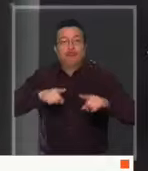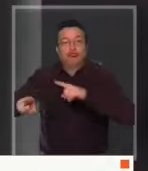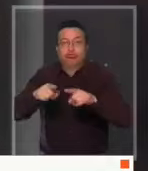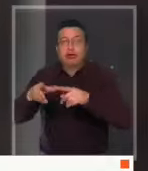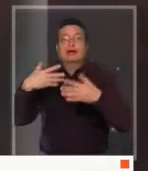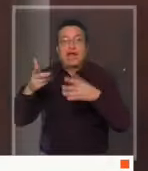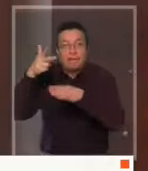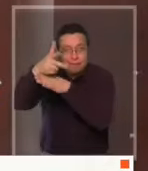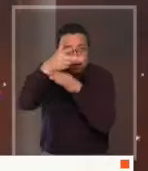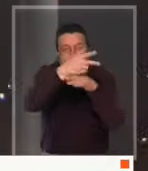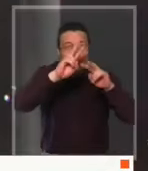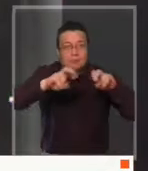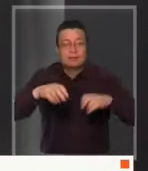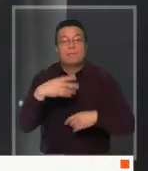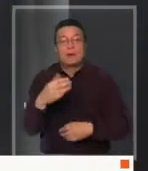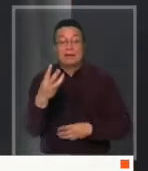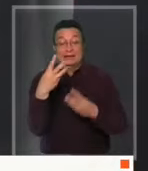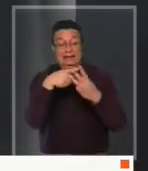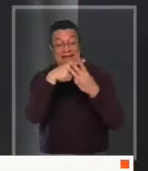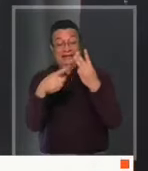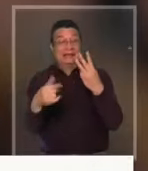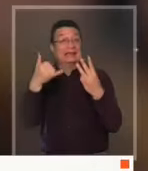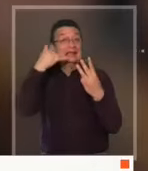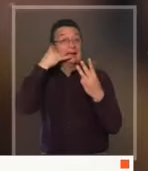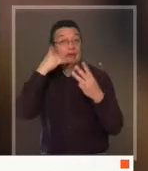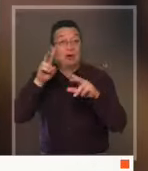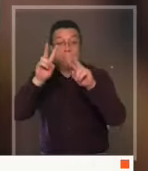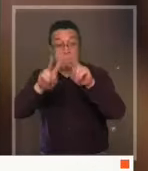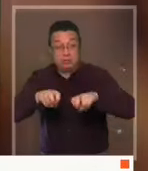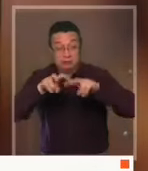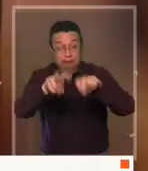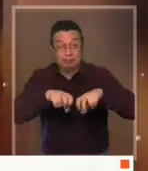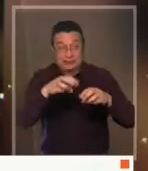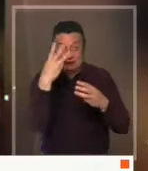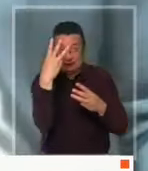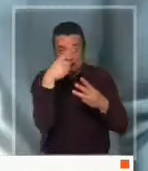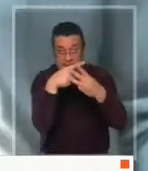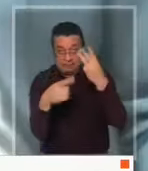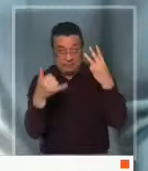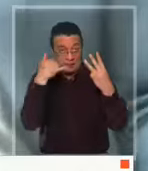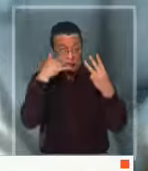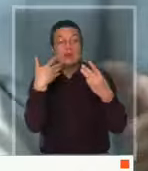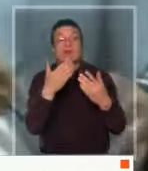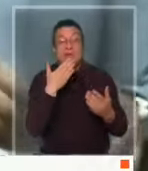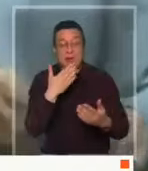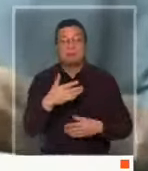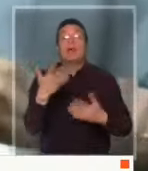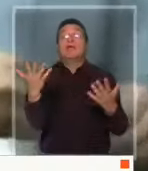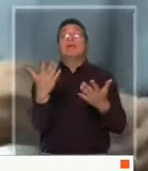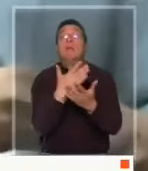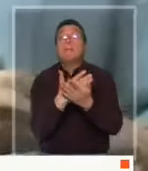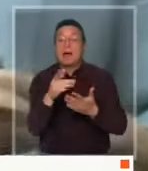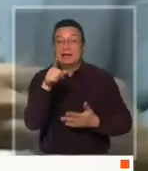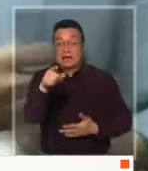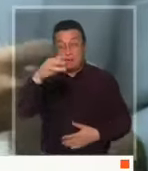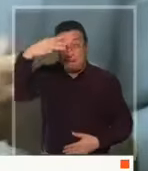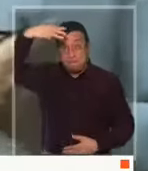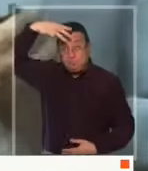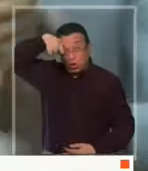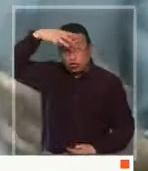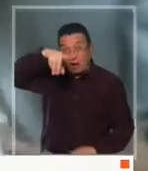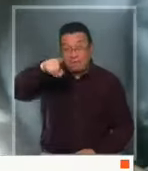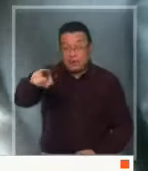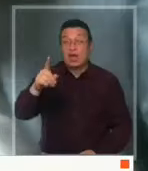La discusión por los 3 teléfonos incautados a Monsalve también se tomaron el debate. Lo que sucede es que el señor Monsalve